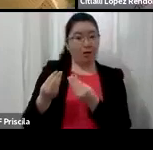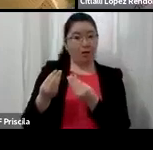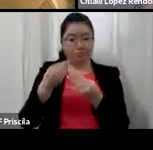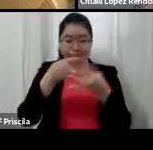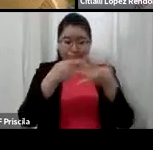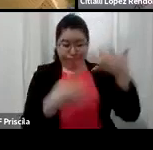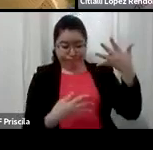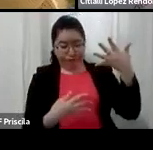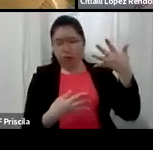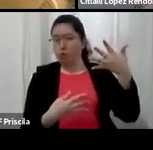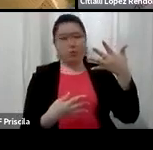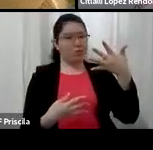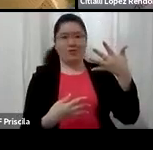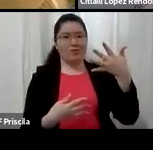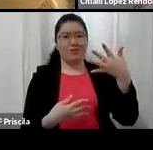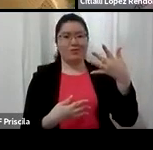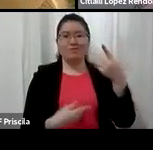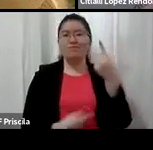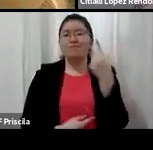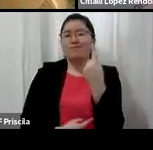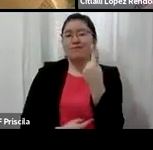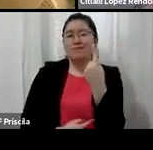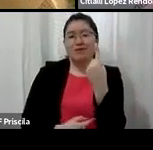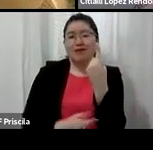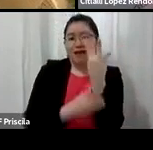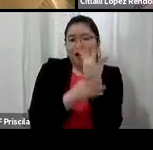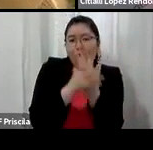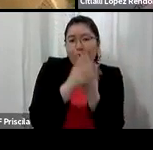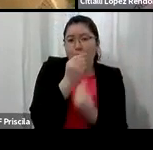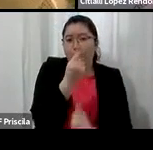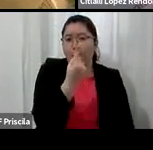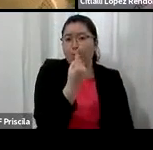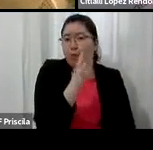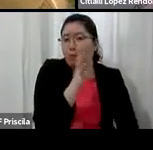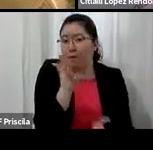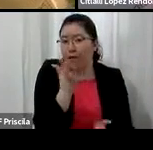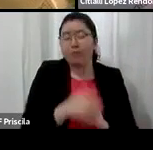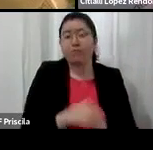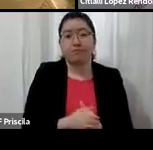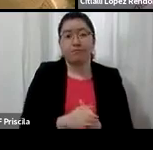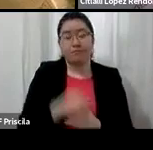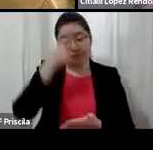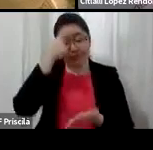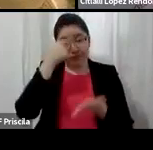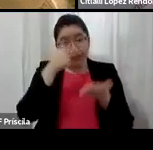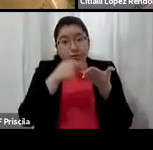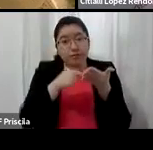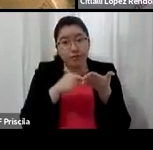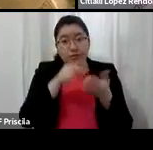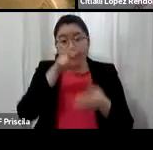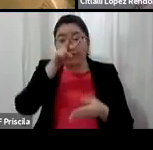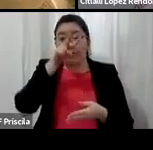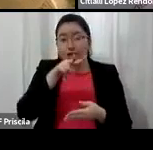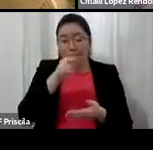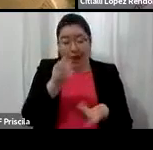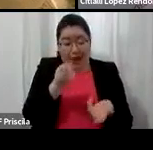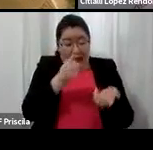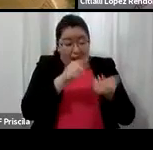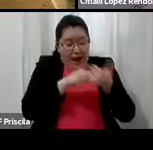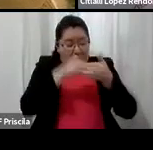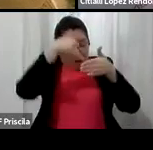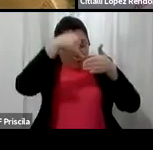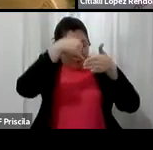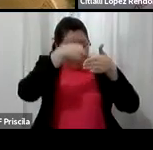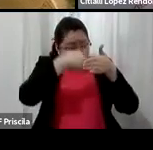diferentes ámbitos y creo que tiene un trasfondo estructural que verdaderamente hace